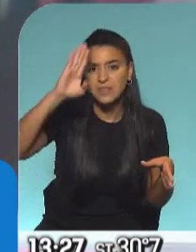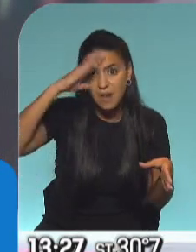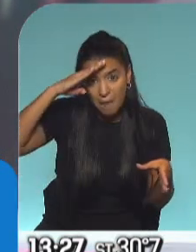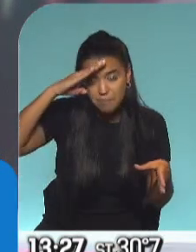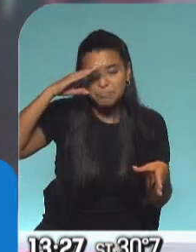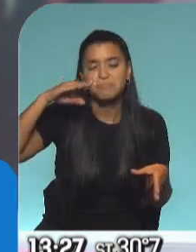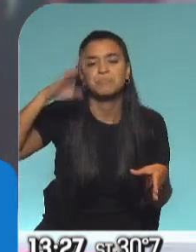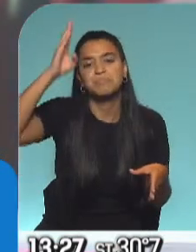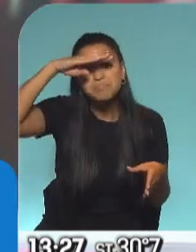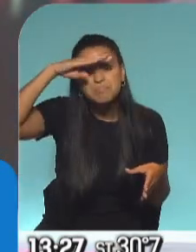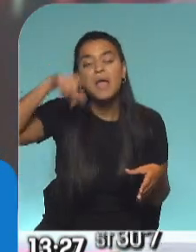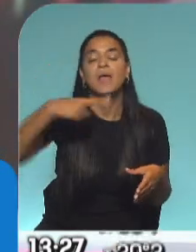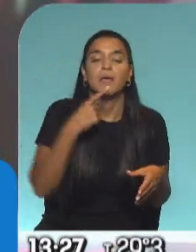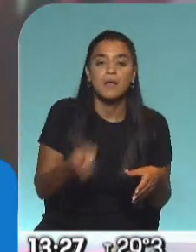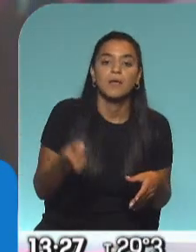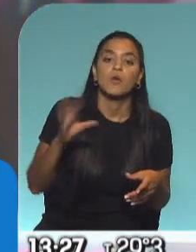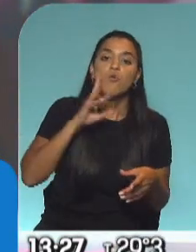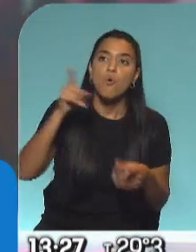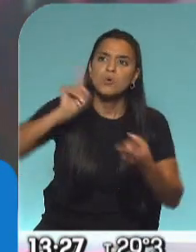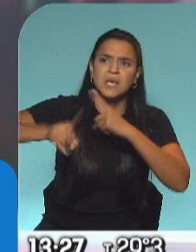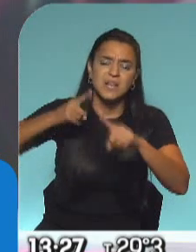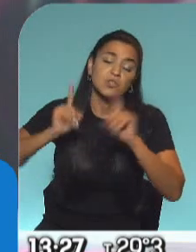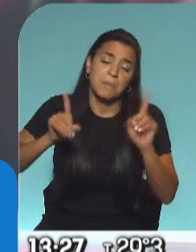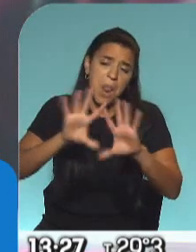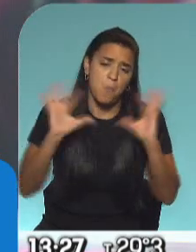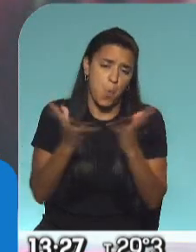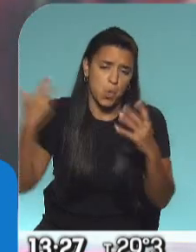en relación con Rusia y en relación con el mundo en general,